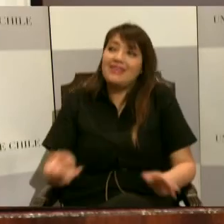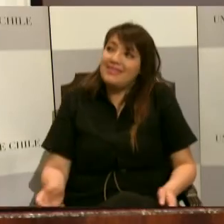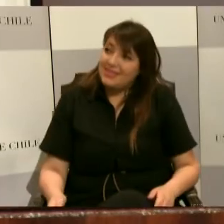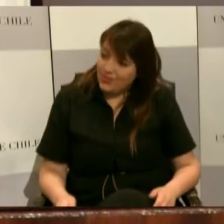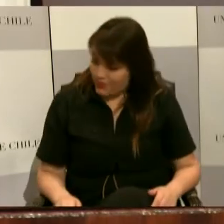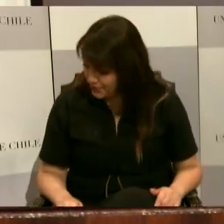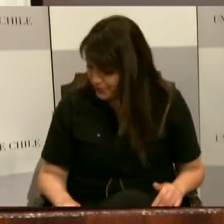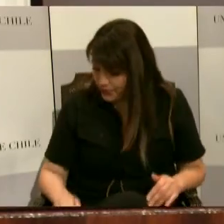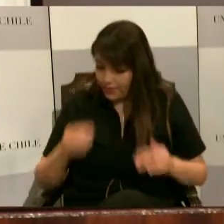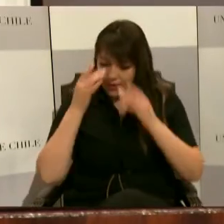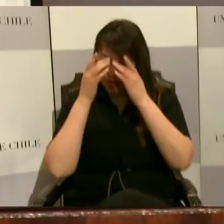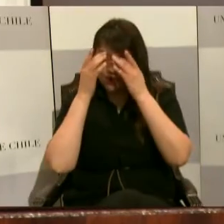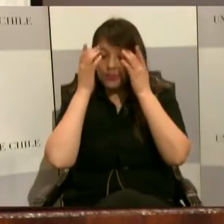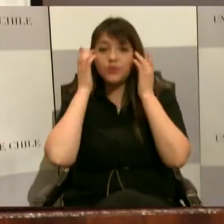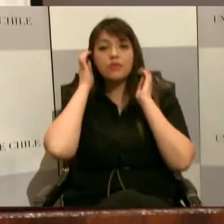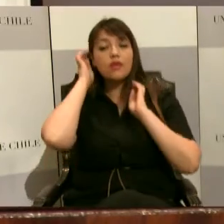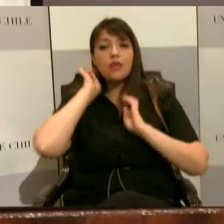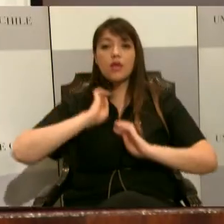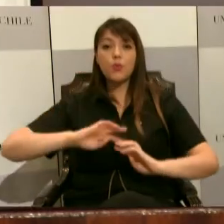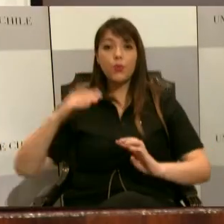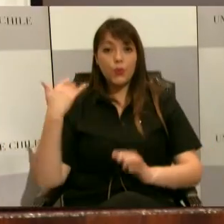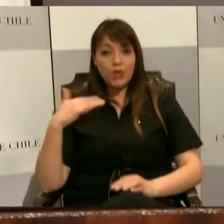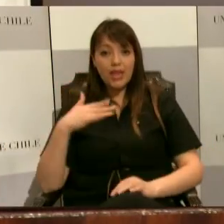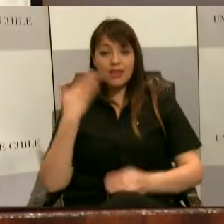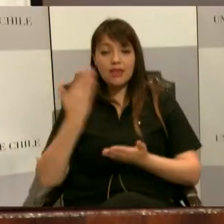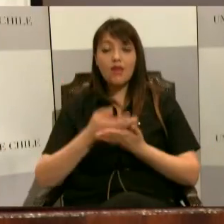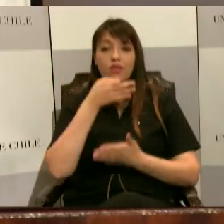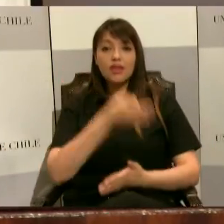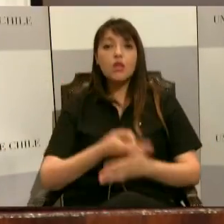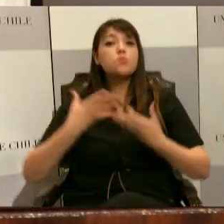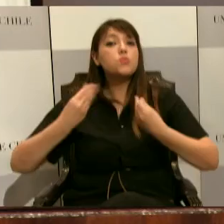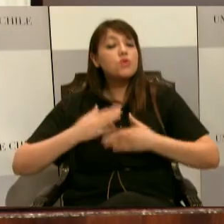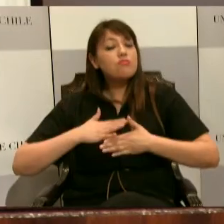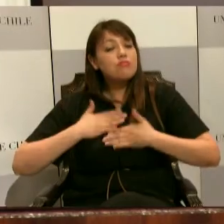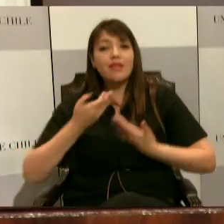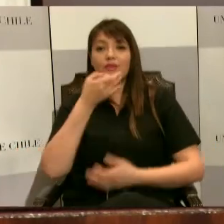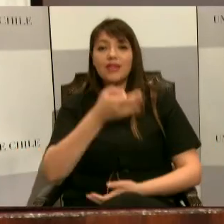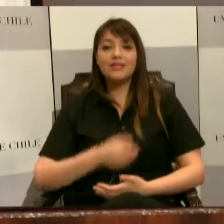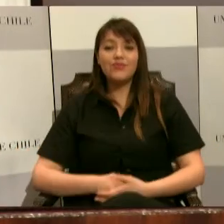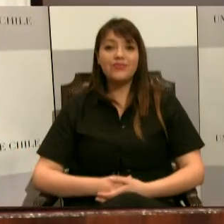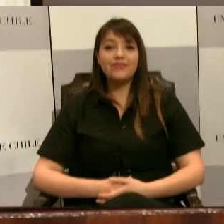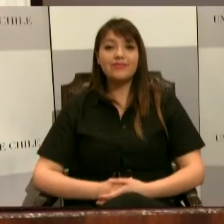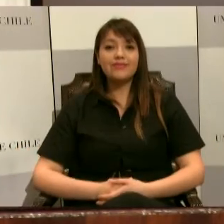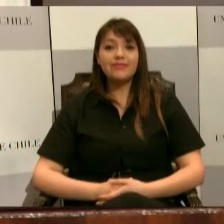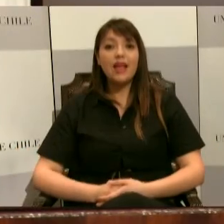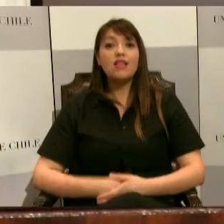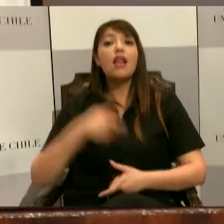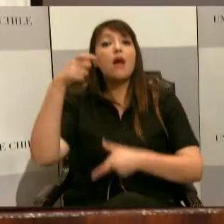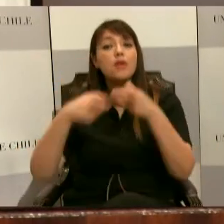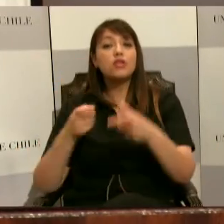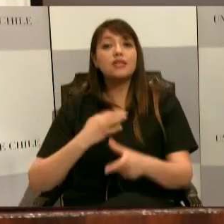Y debo señalar, y es importante, y lo digo muy sentidamente, que fueron los civiles los que